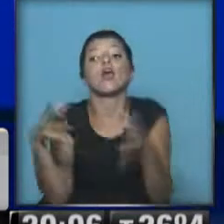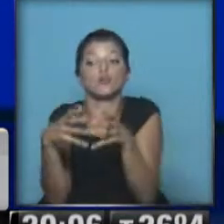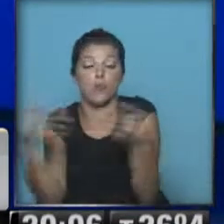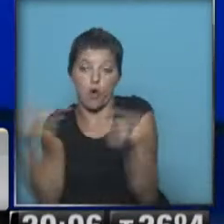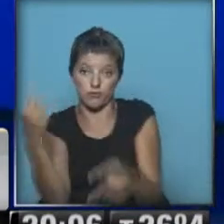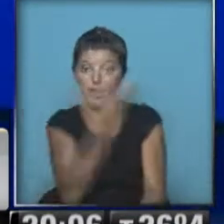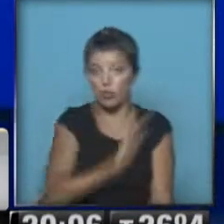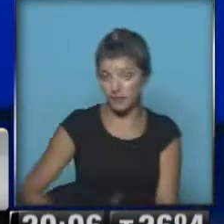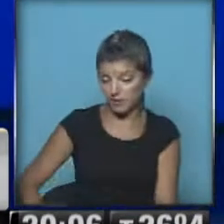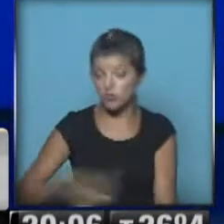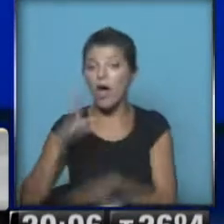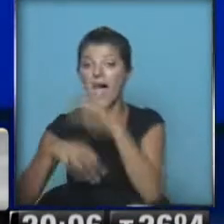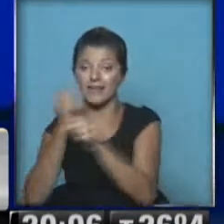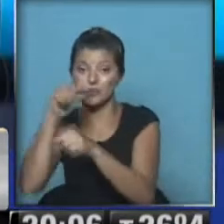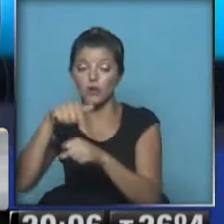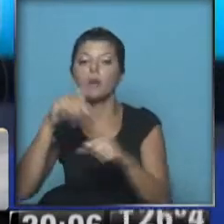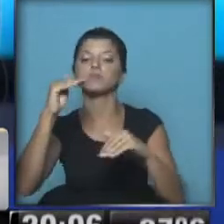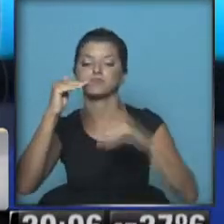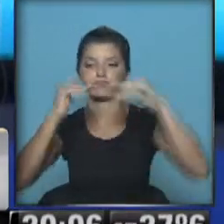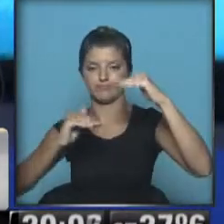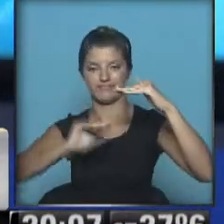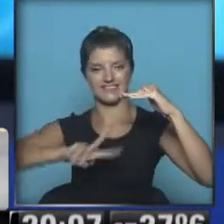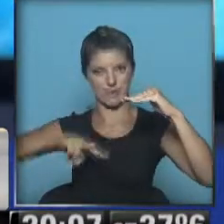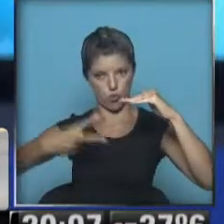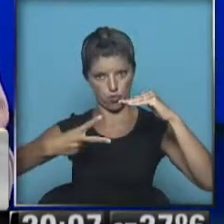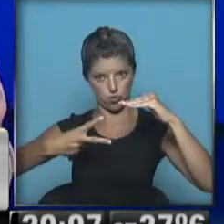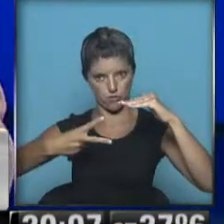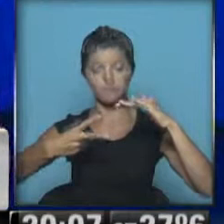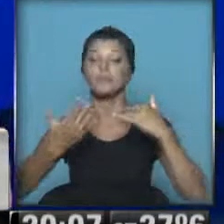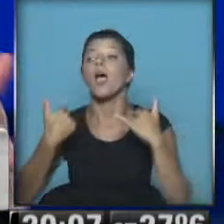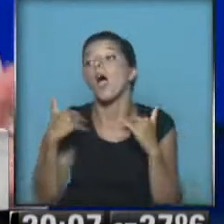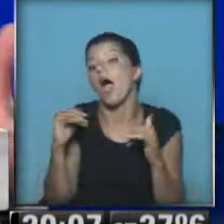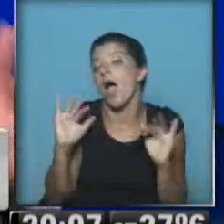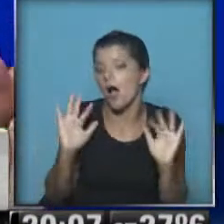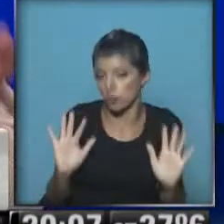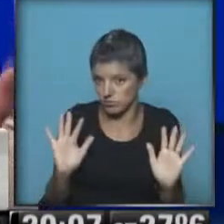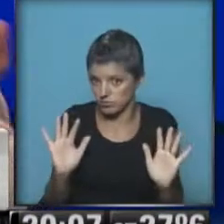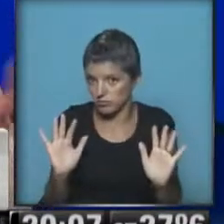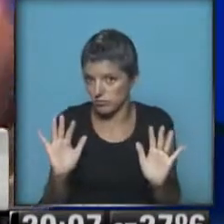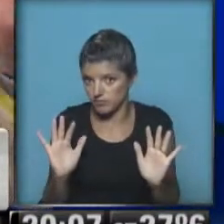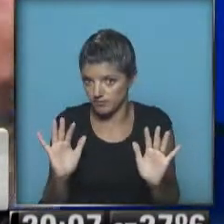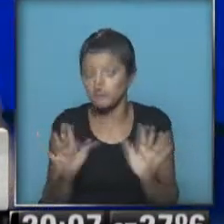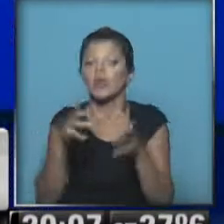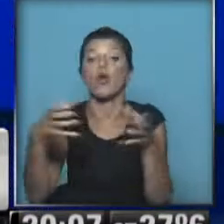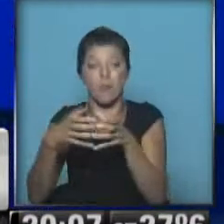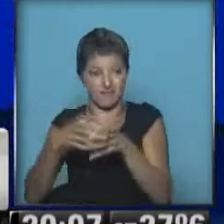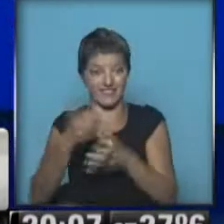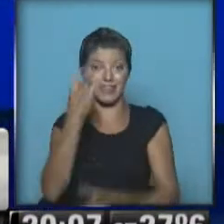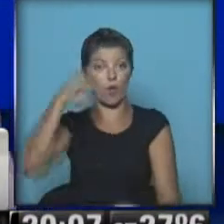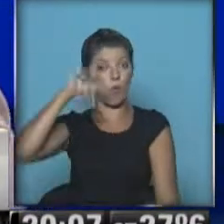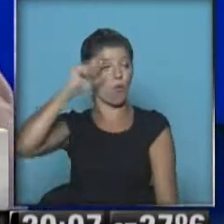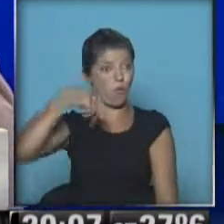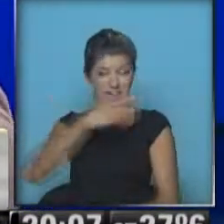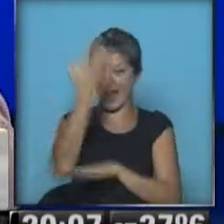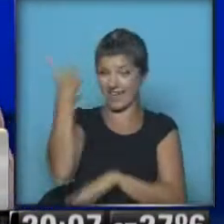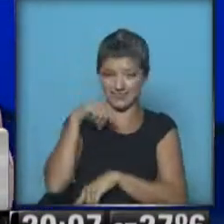están por el momento en un segundo plano. Aunque, como digamos, el Frente Amplio Unen, el destino que ha tenido el Frente Amplio